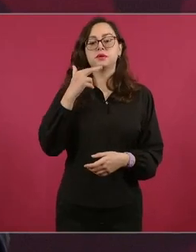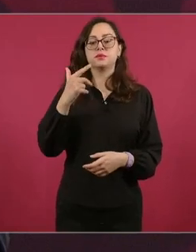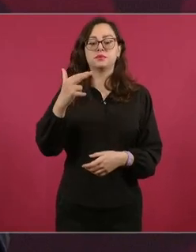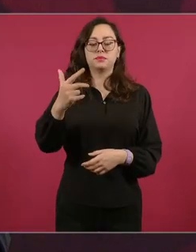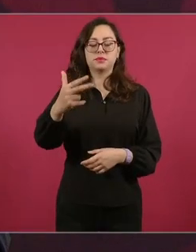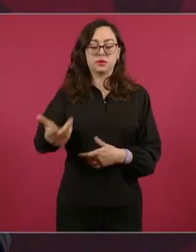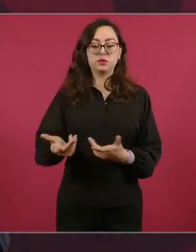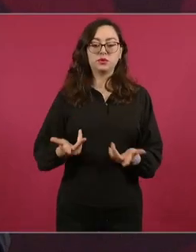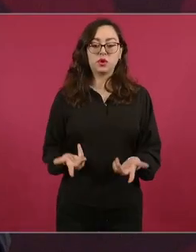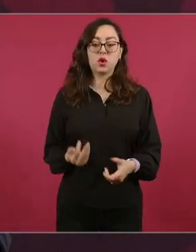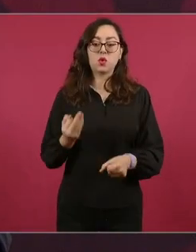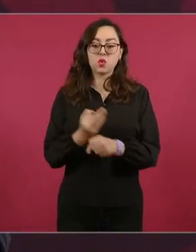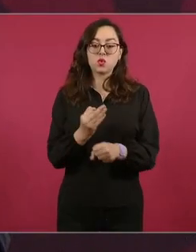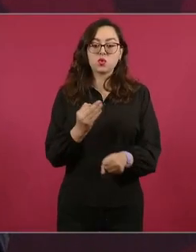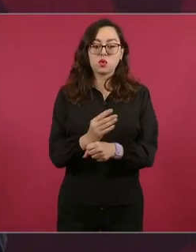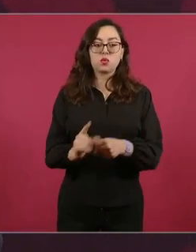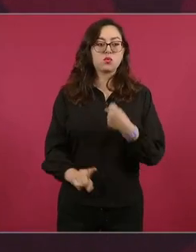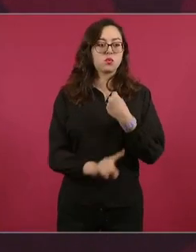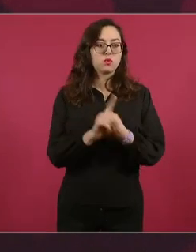para